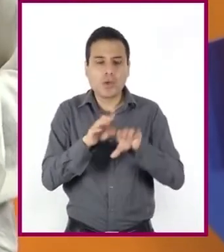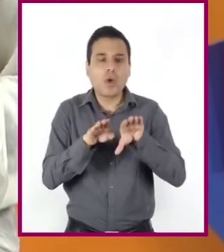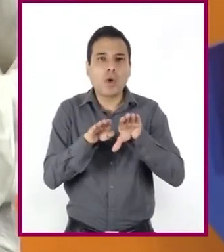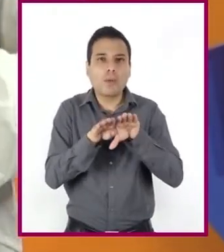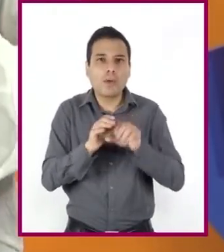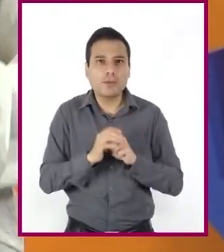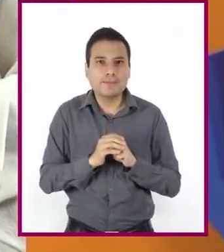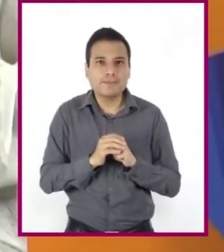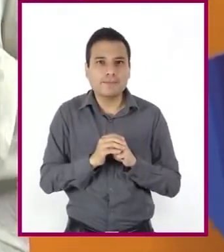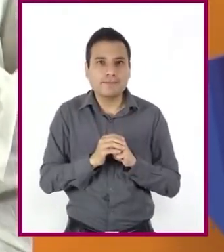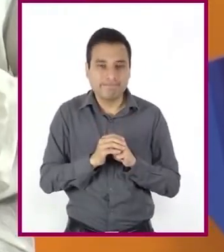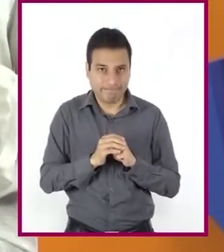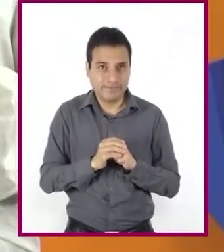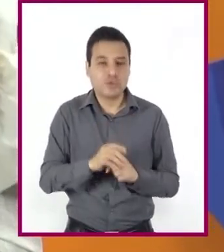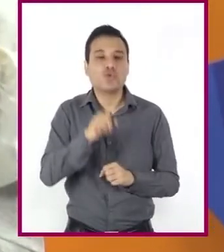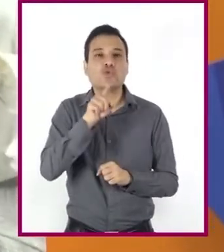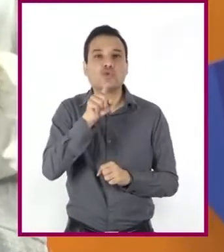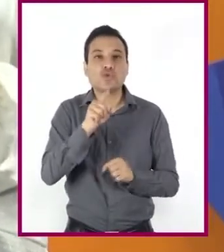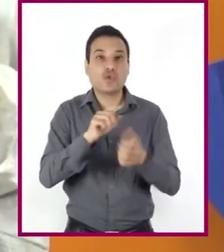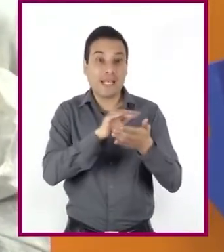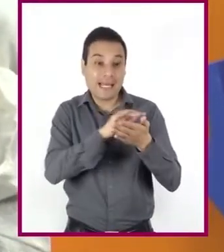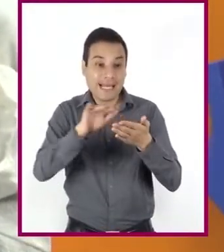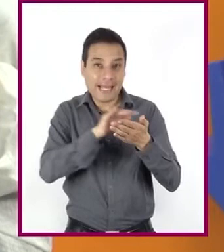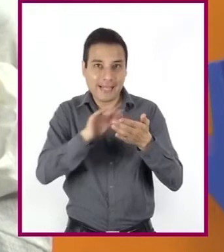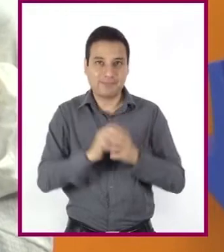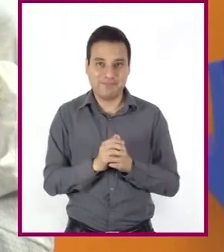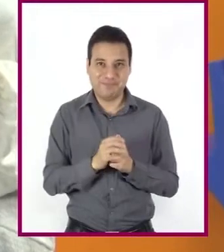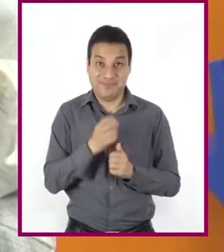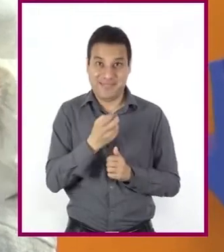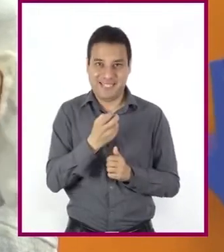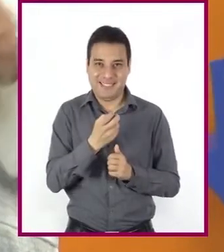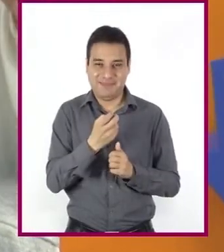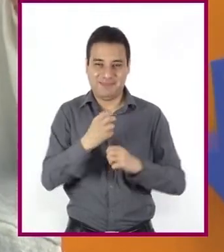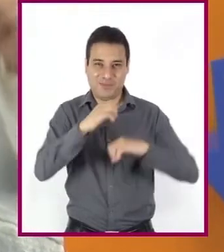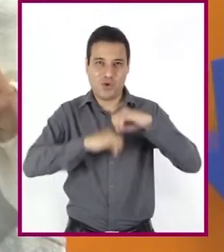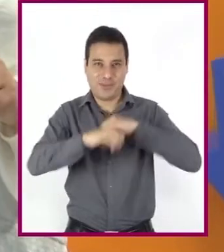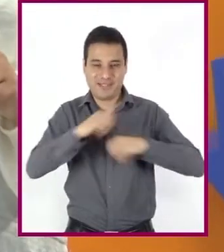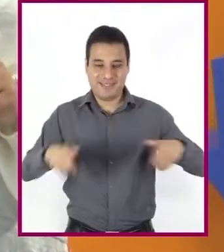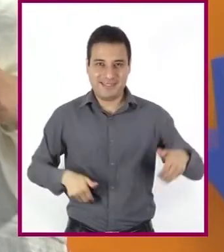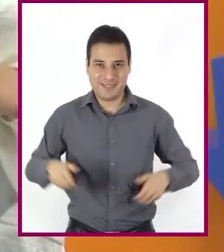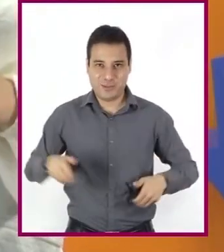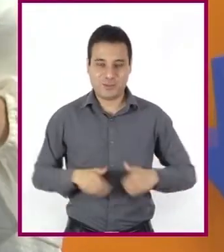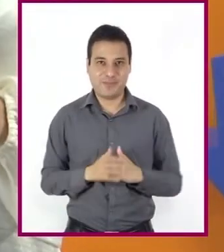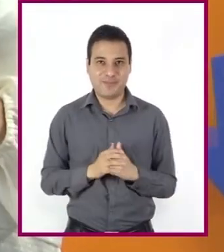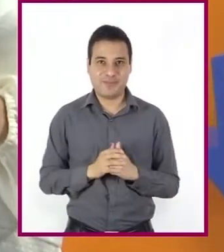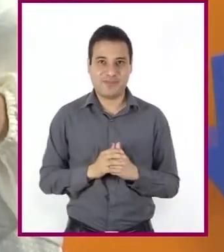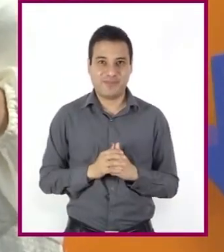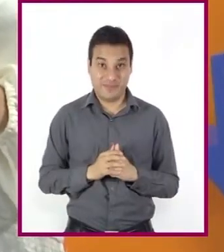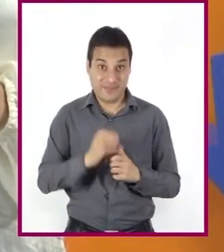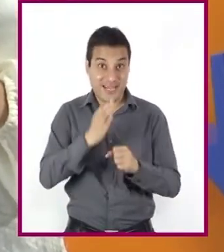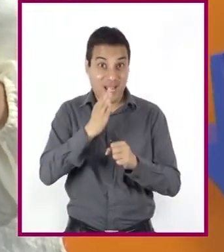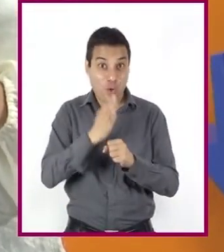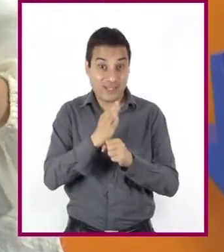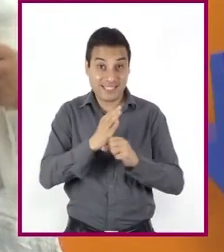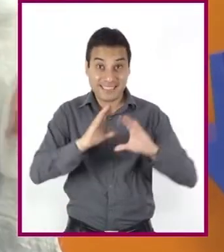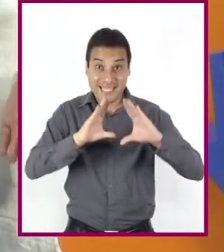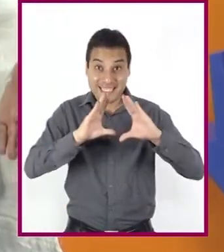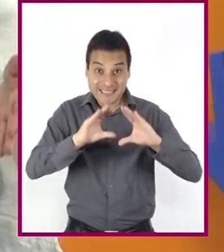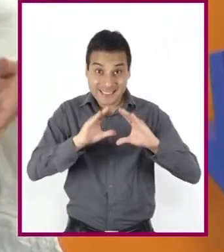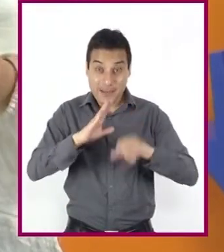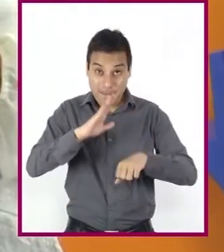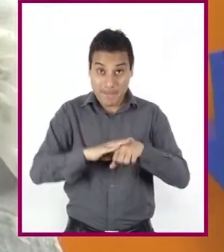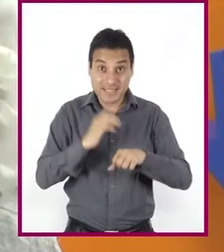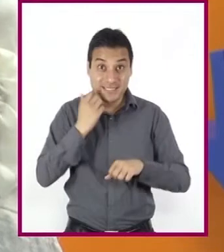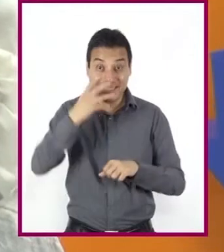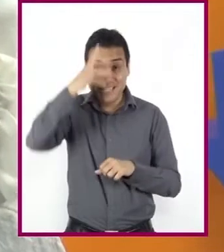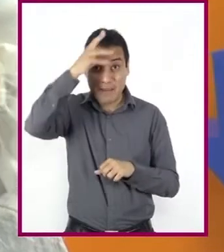los invitamos a que busquen y lean este tipo de textos. Para reforzar lo que hemos visto hasta el momento acerca